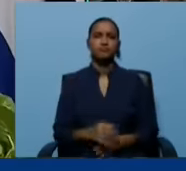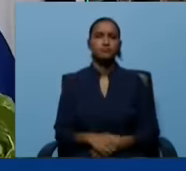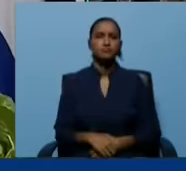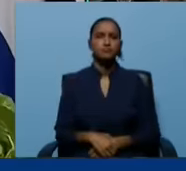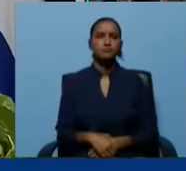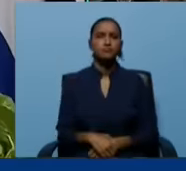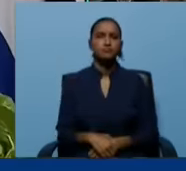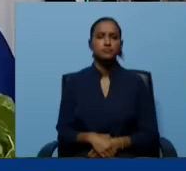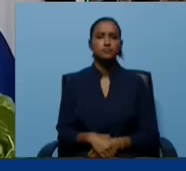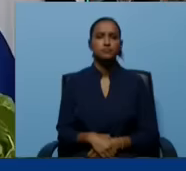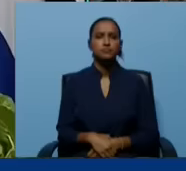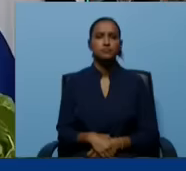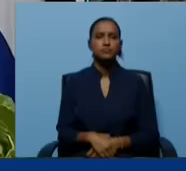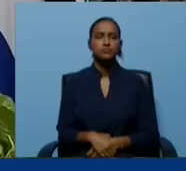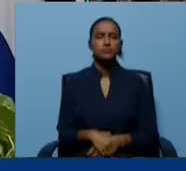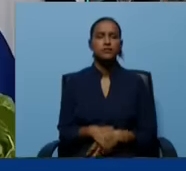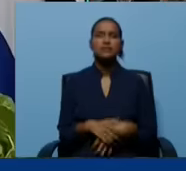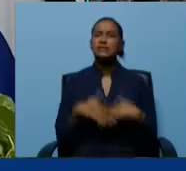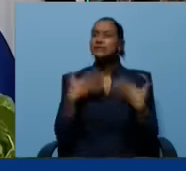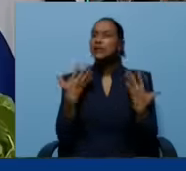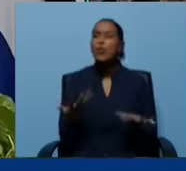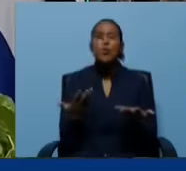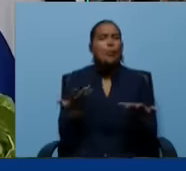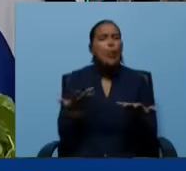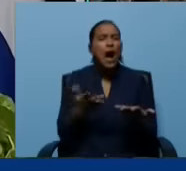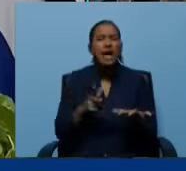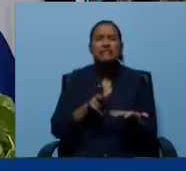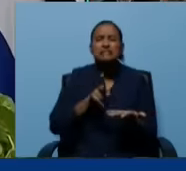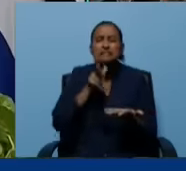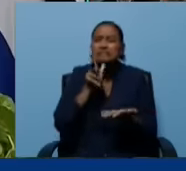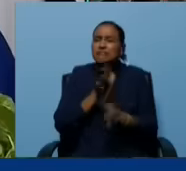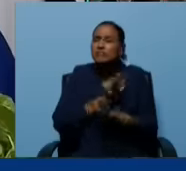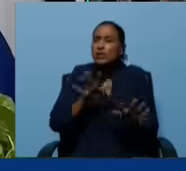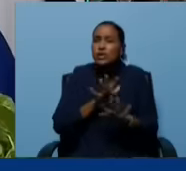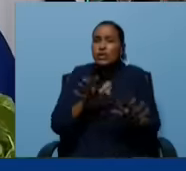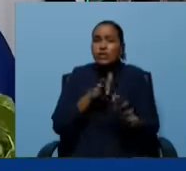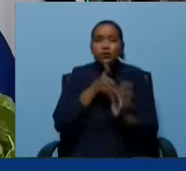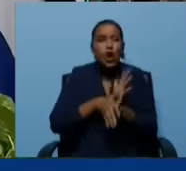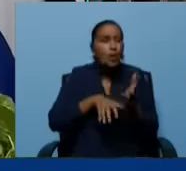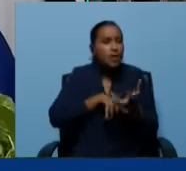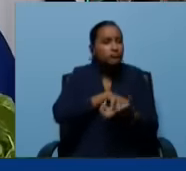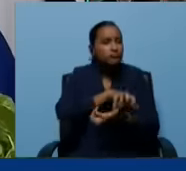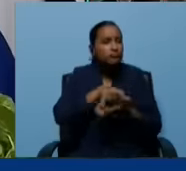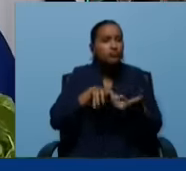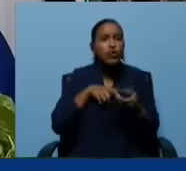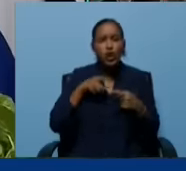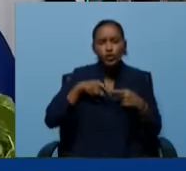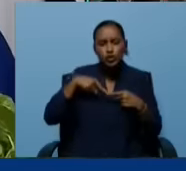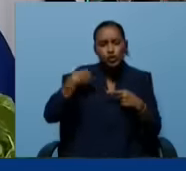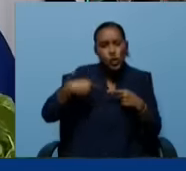Los crímenes más horrendos lo estamos viendo todos los días